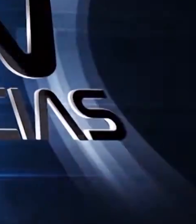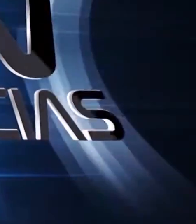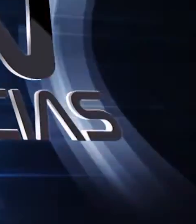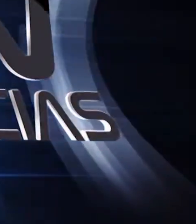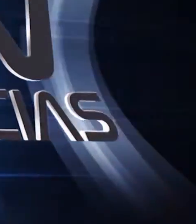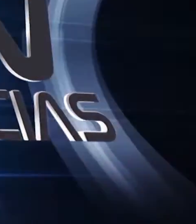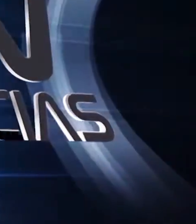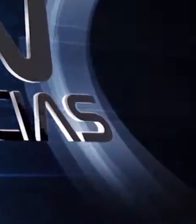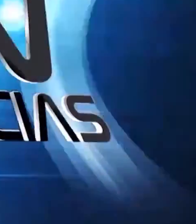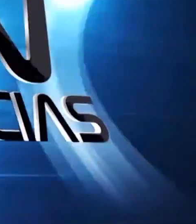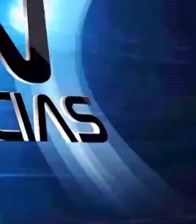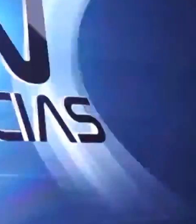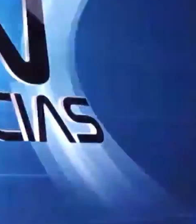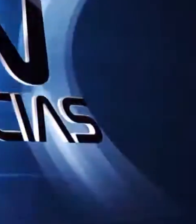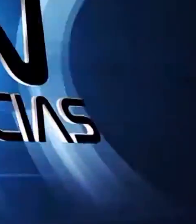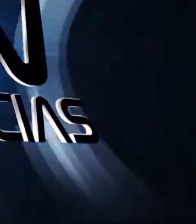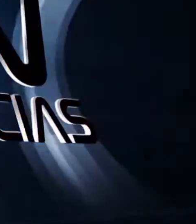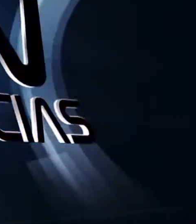¡Gracias!